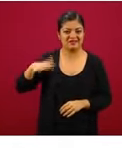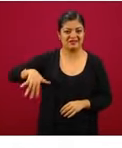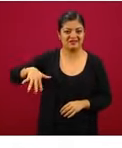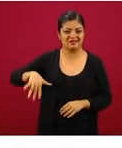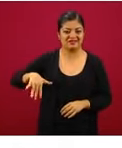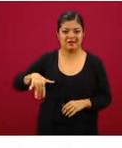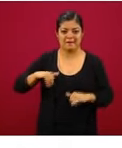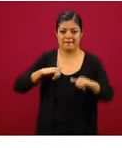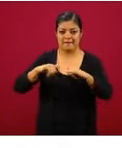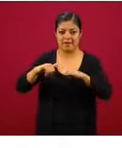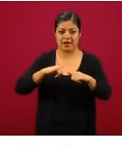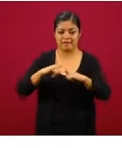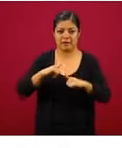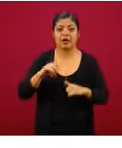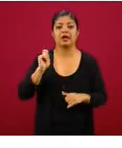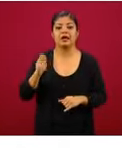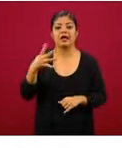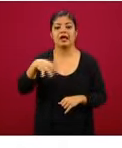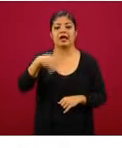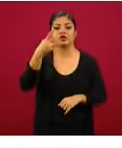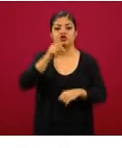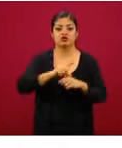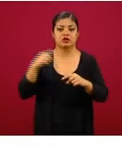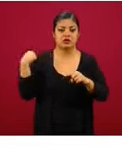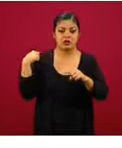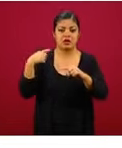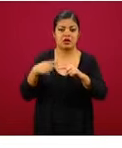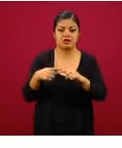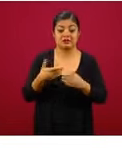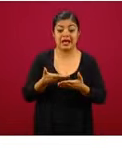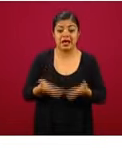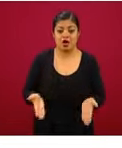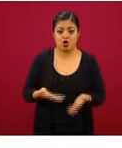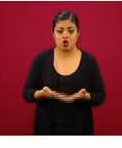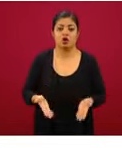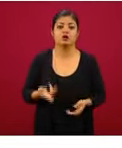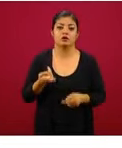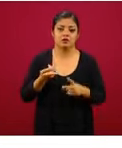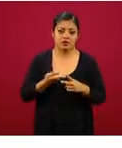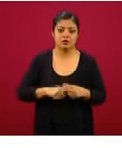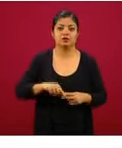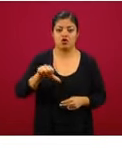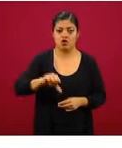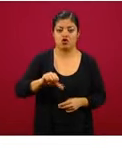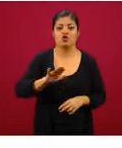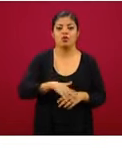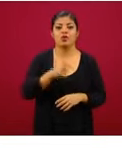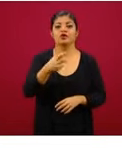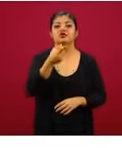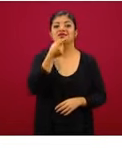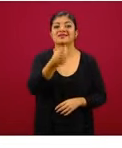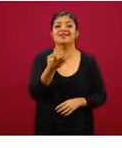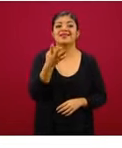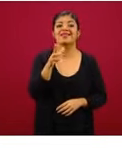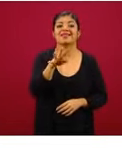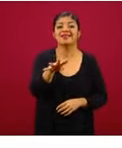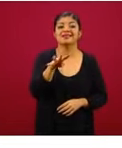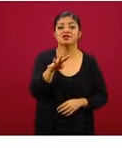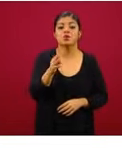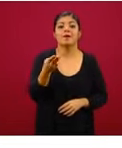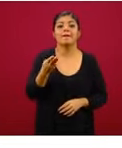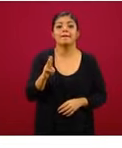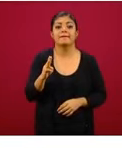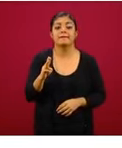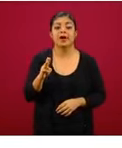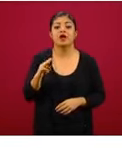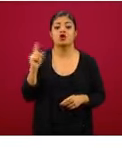representa la tasa de incidencia de los últimos 14 días a la fecha de hoy, es decir, a partir de hoy, por eso hice el 19 de mayo al 1 de junio,